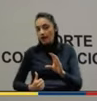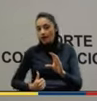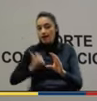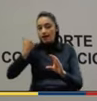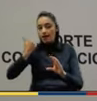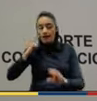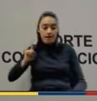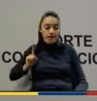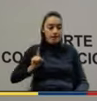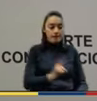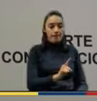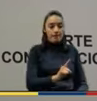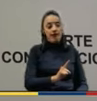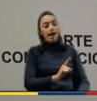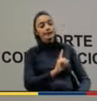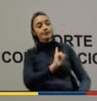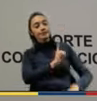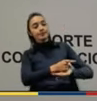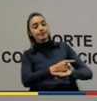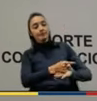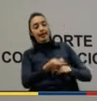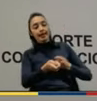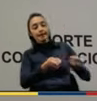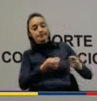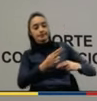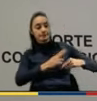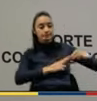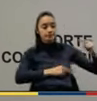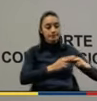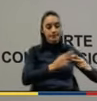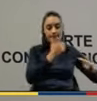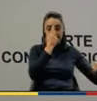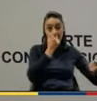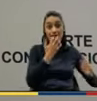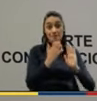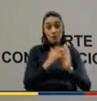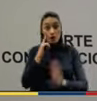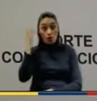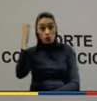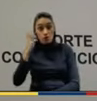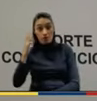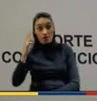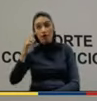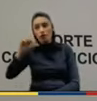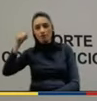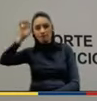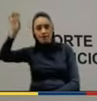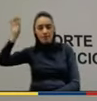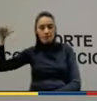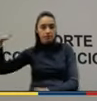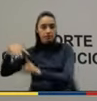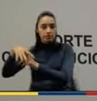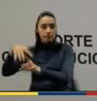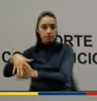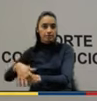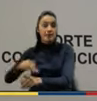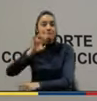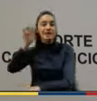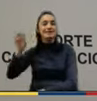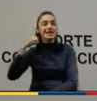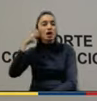infraestructura crítica, en proyectos estratégicos para el país. Europa lo está viendo por lo que hicieron distintas organizaciones por años para que los países europeos se